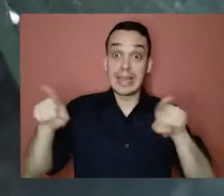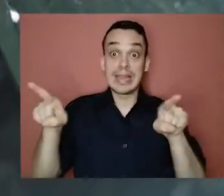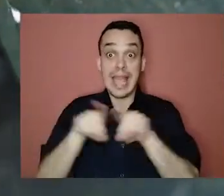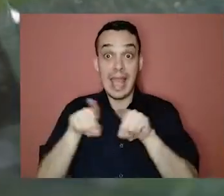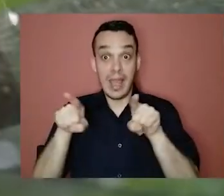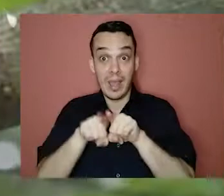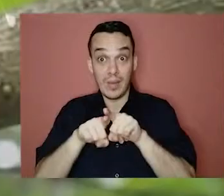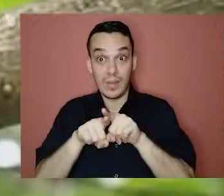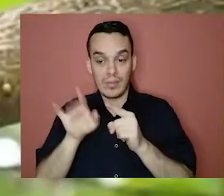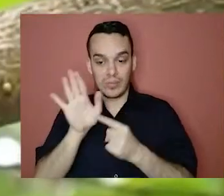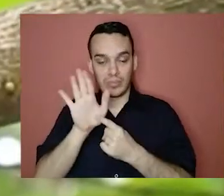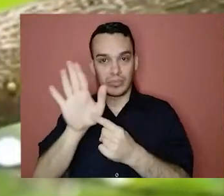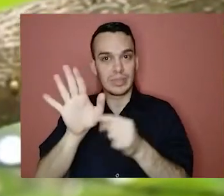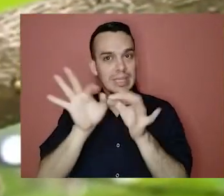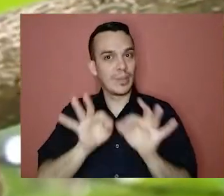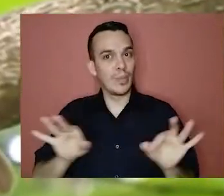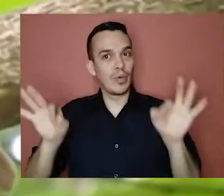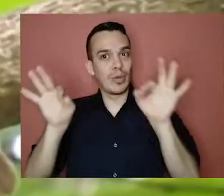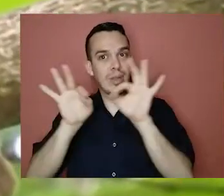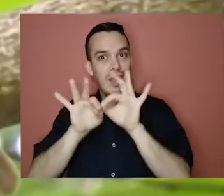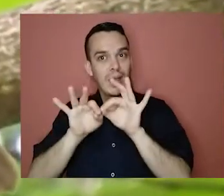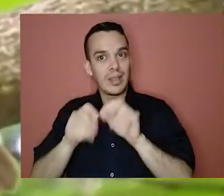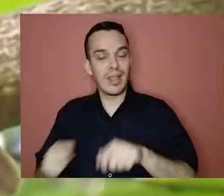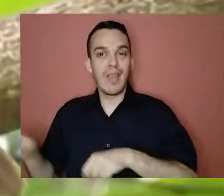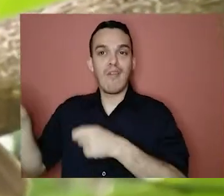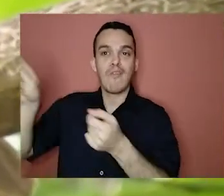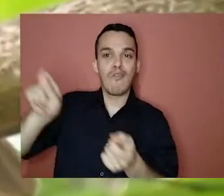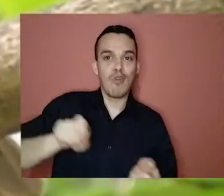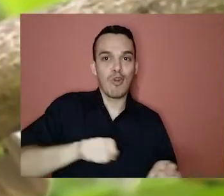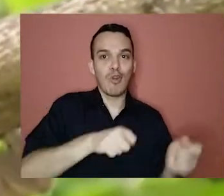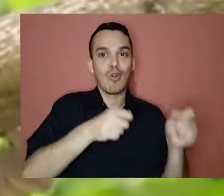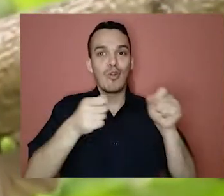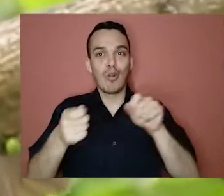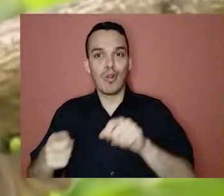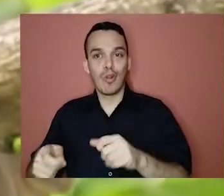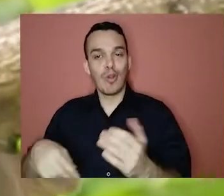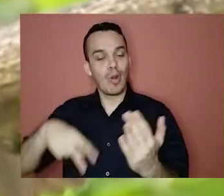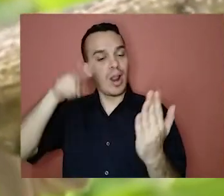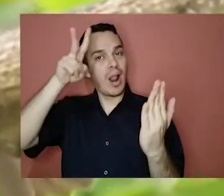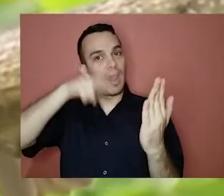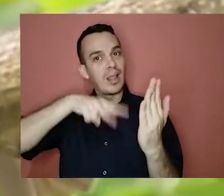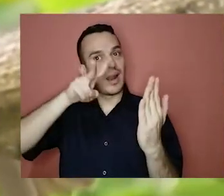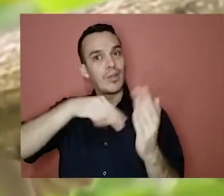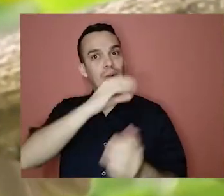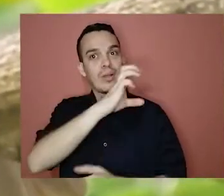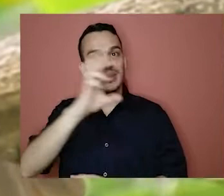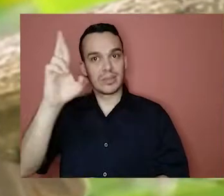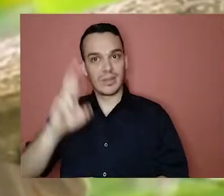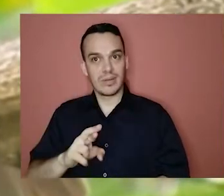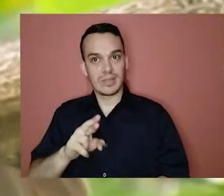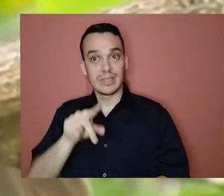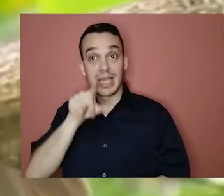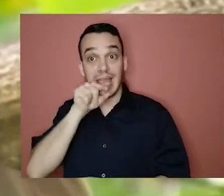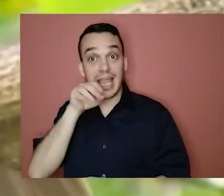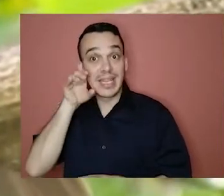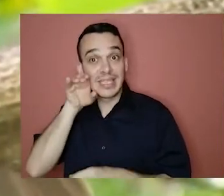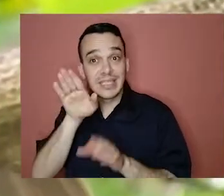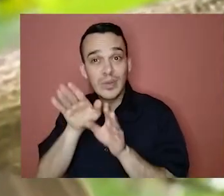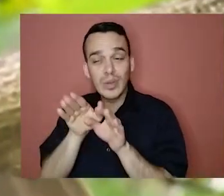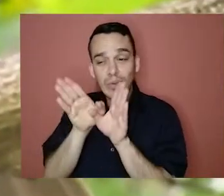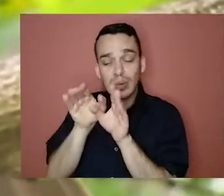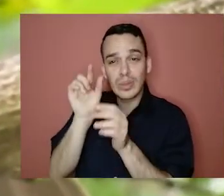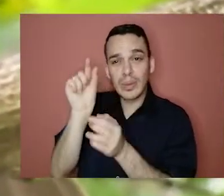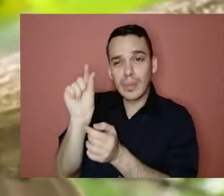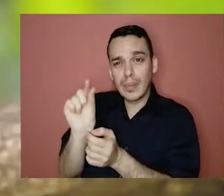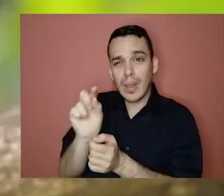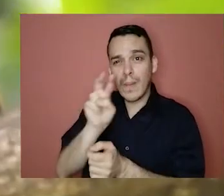lluviosa. Además, fue considerado como un personaje importante dentro del folclore, de la literatura y de la música